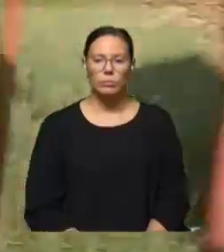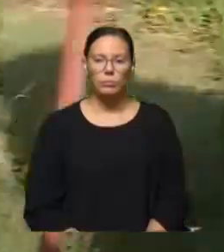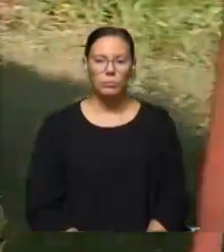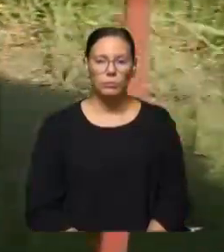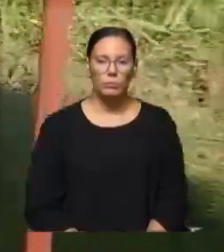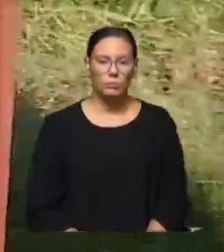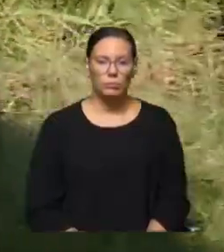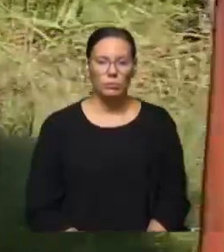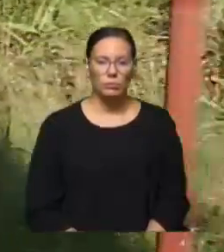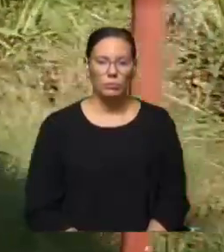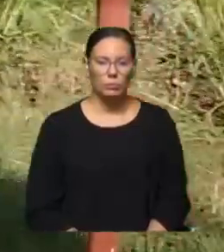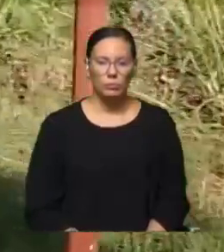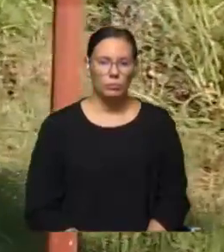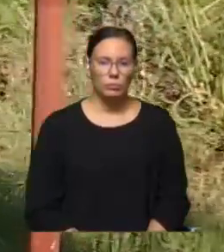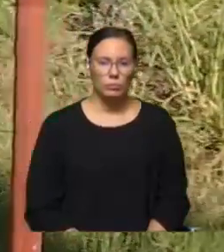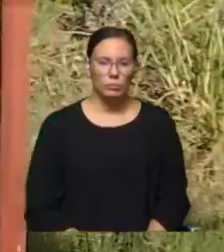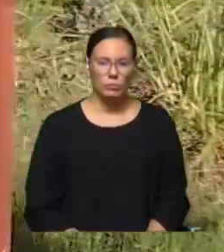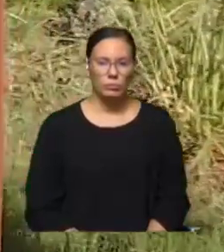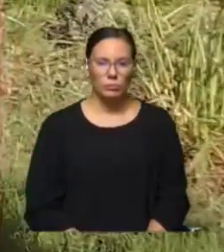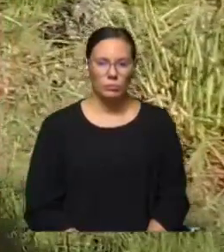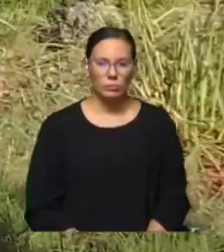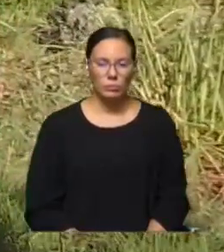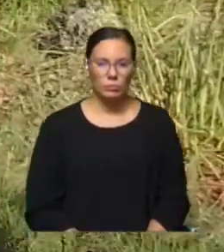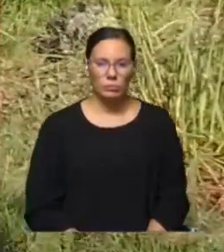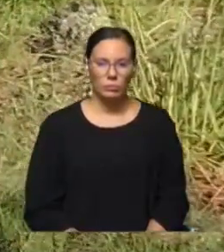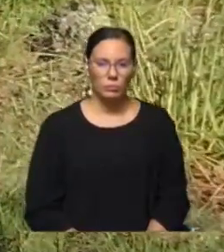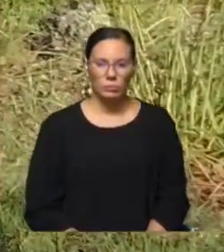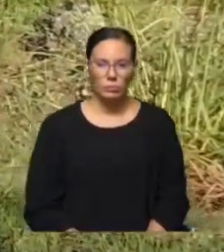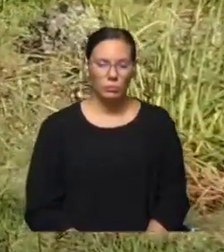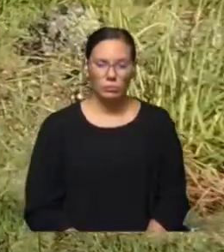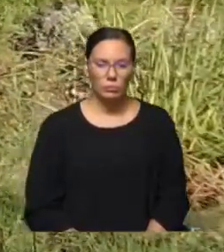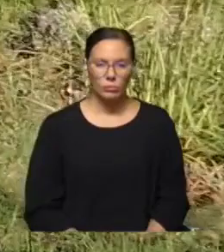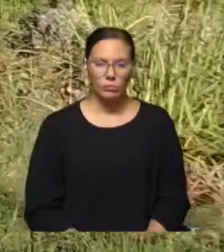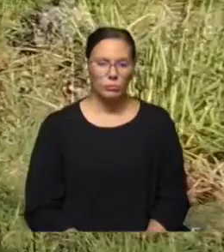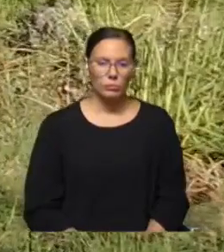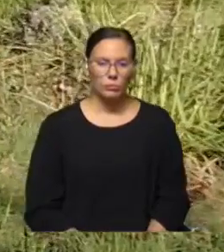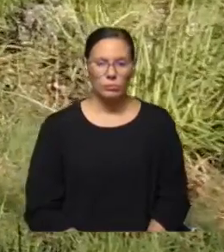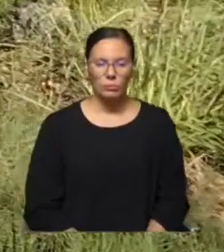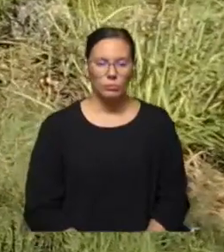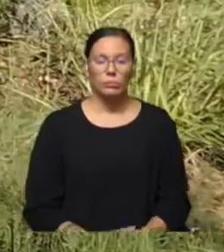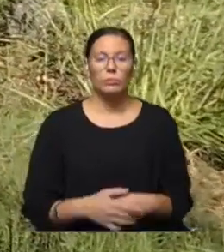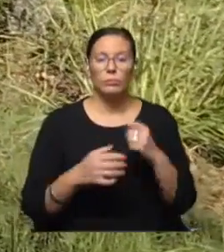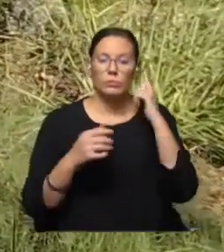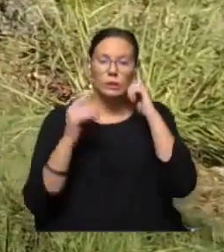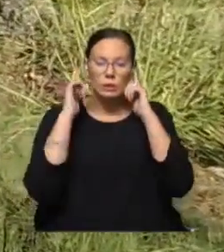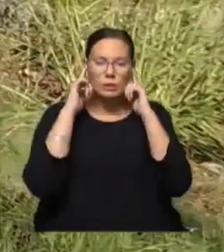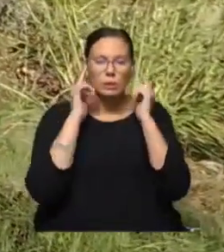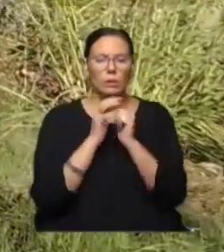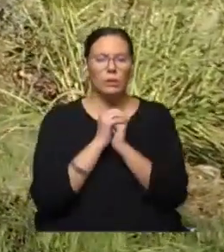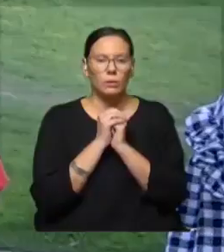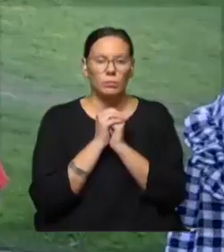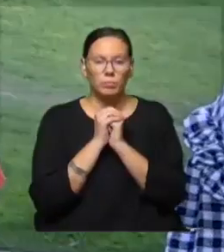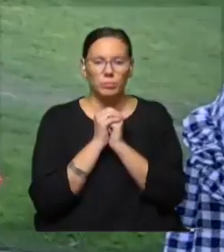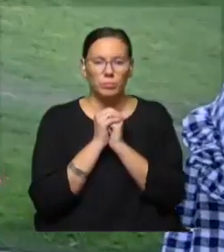saber quién soy. Si olvido lo que fui. Así